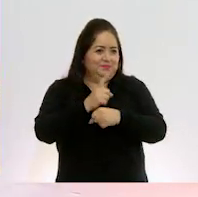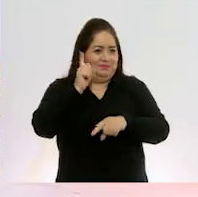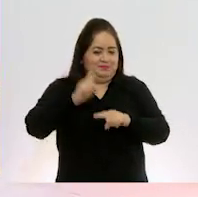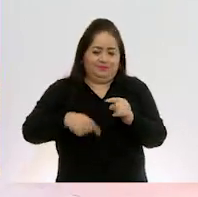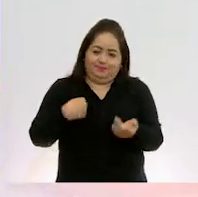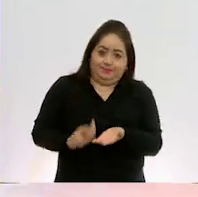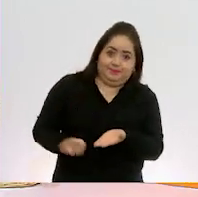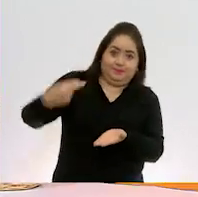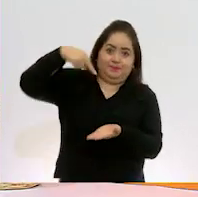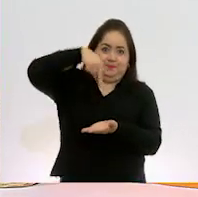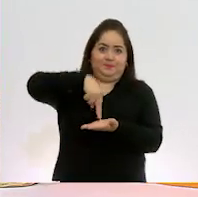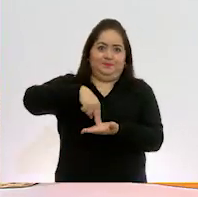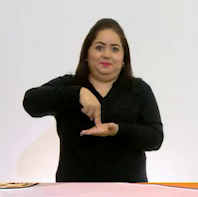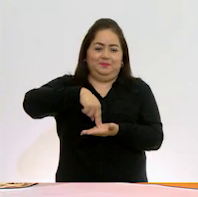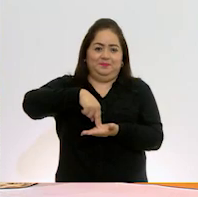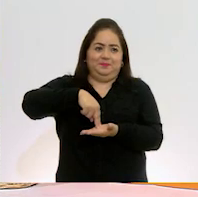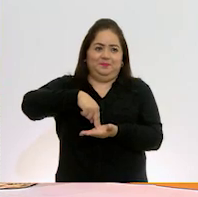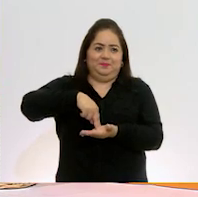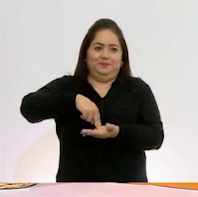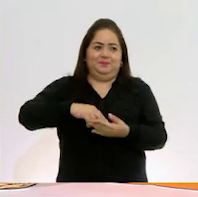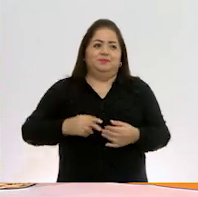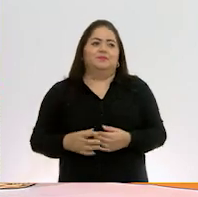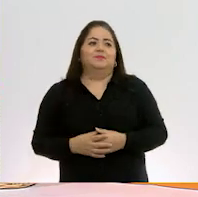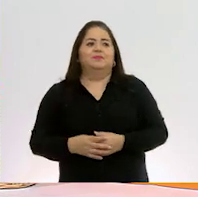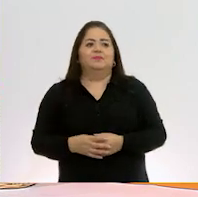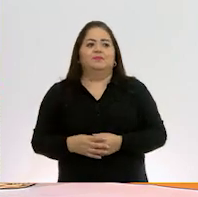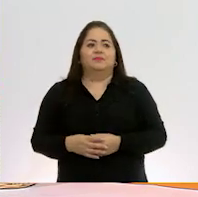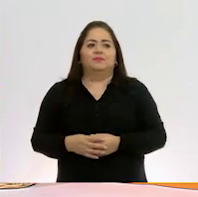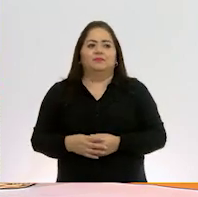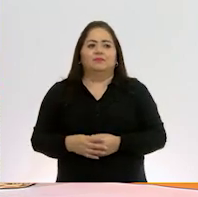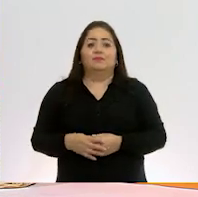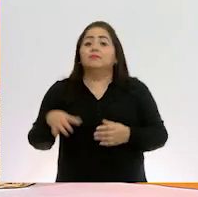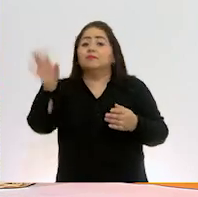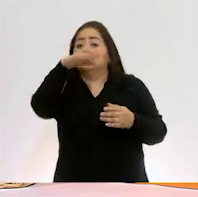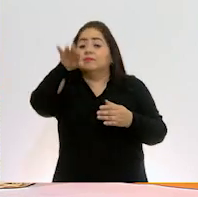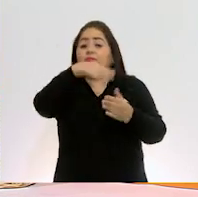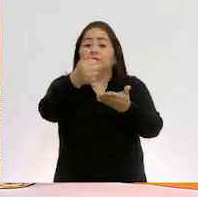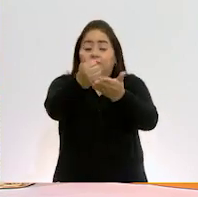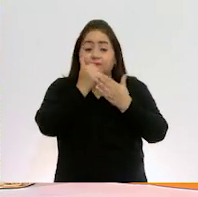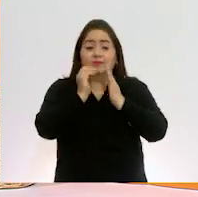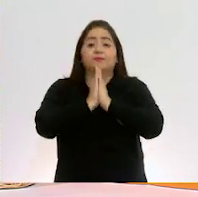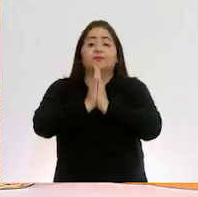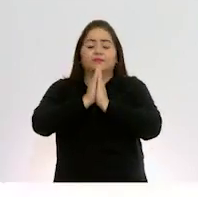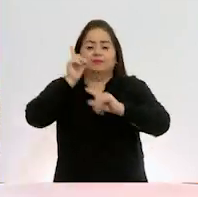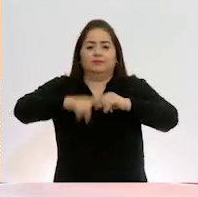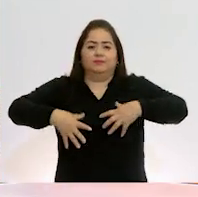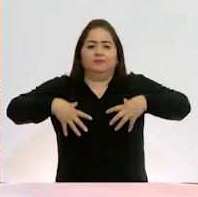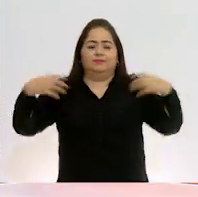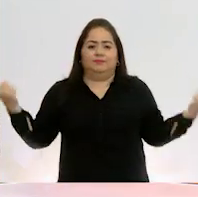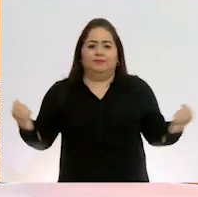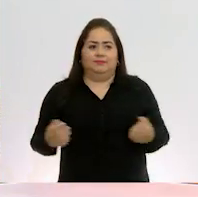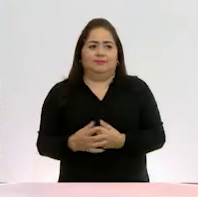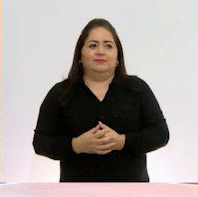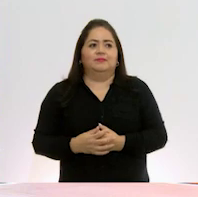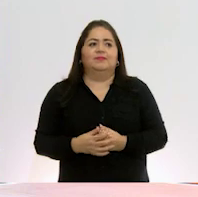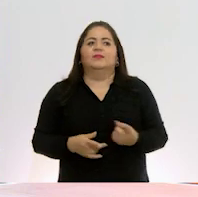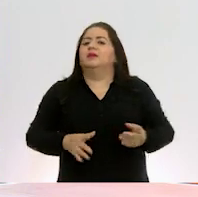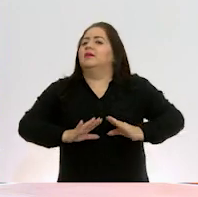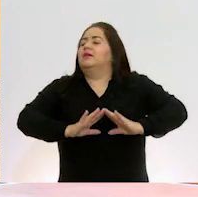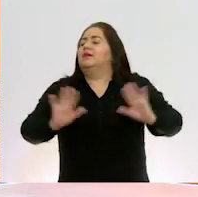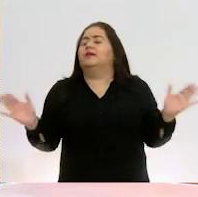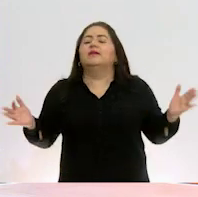levantar. ¿Ok? Chasquido de dedos. Ayúdenme allá en casa. Oh, okay.